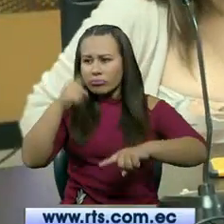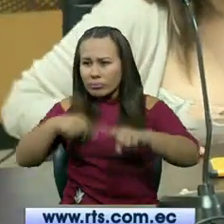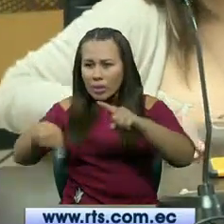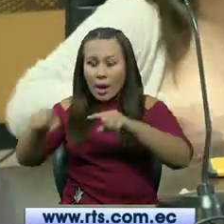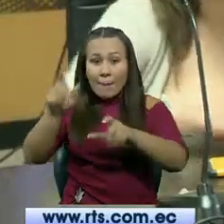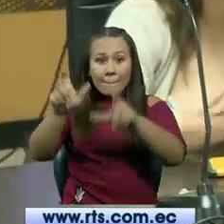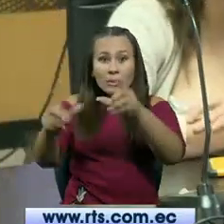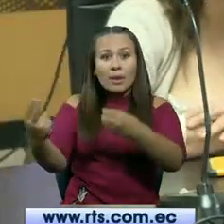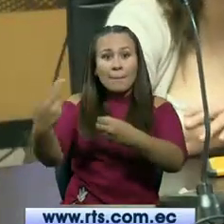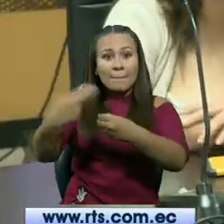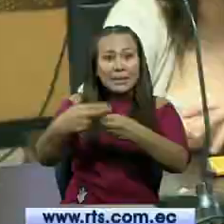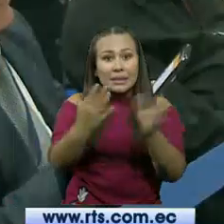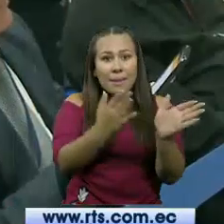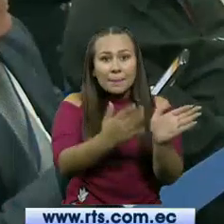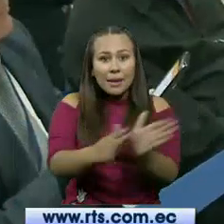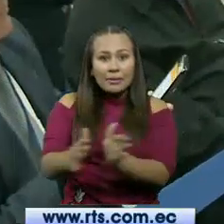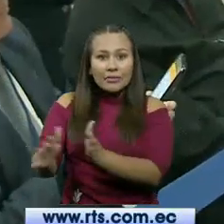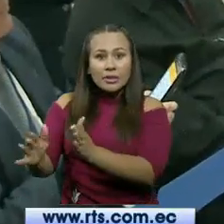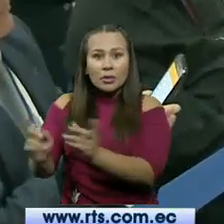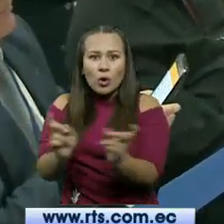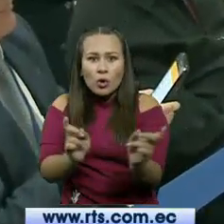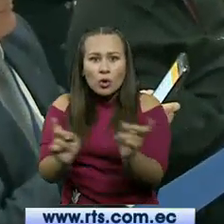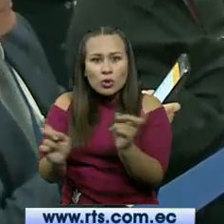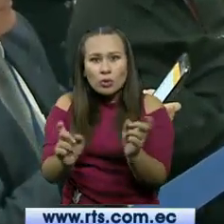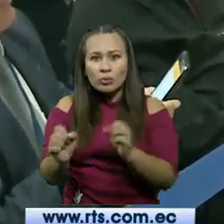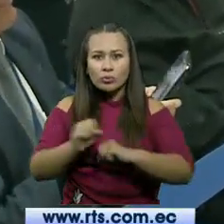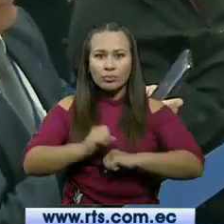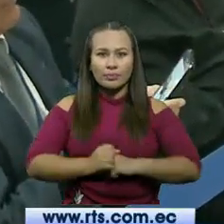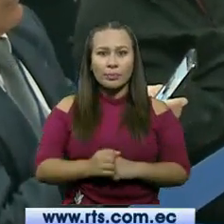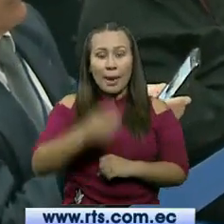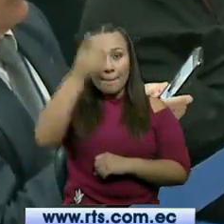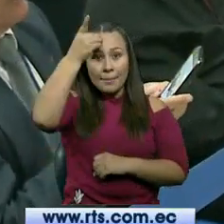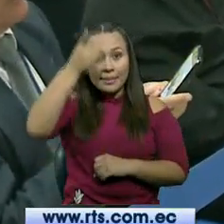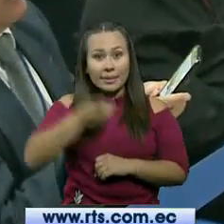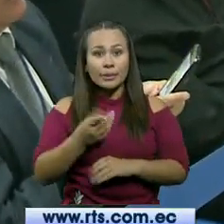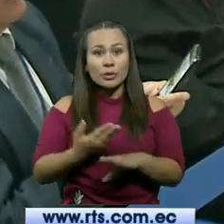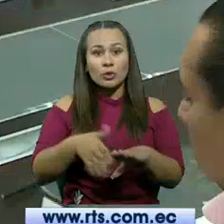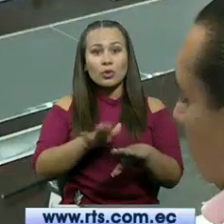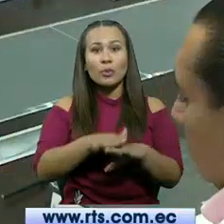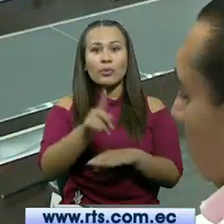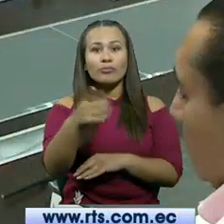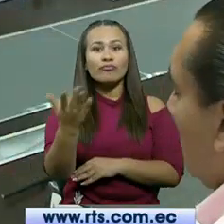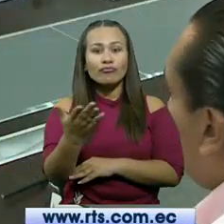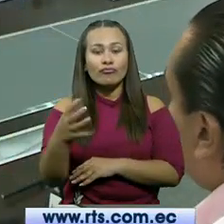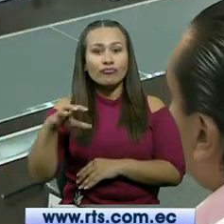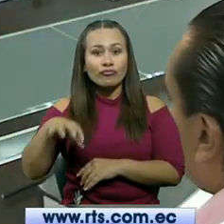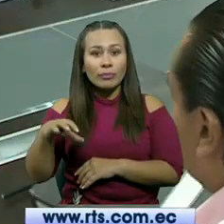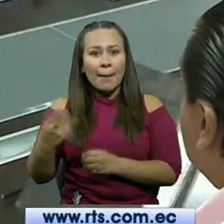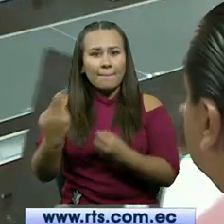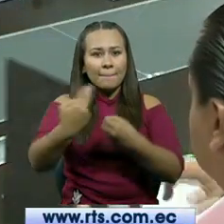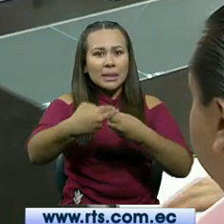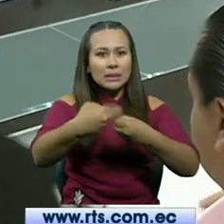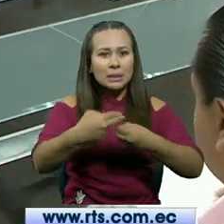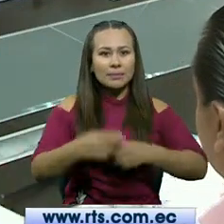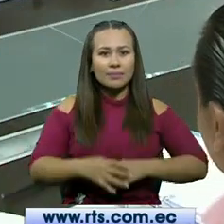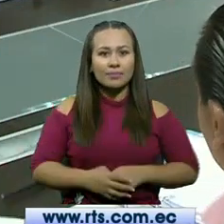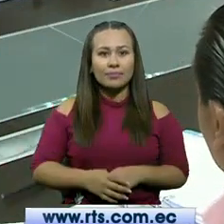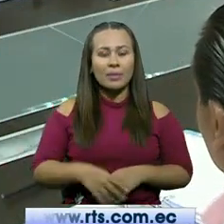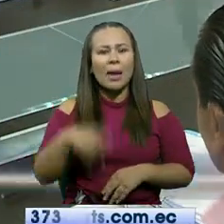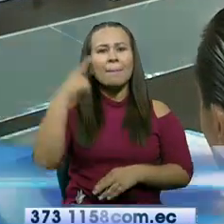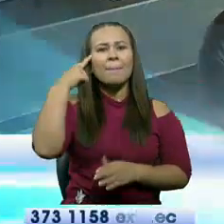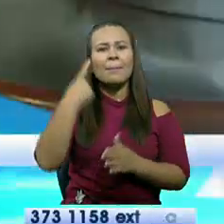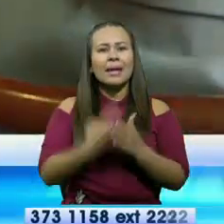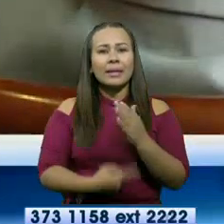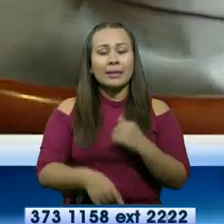parte activa de la planificación, gestión y toma de decisiones de un Estado democrático y participativo. Fin que para